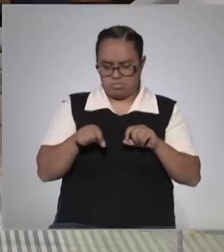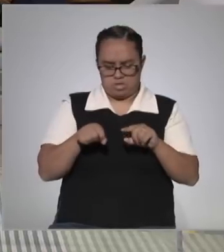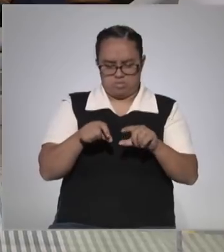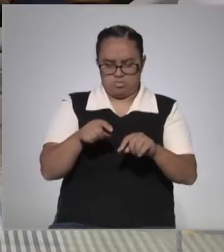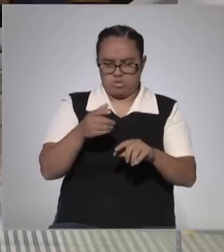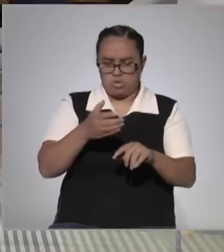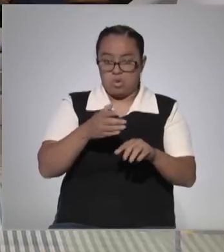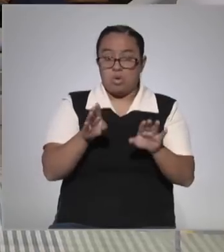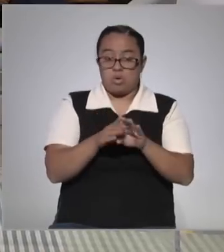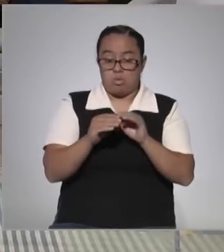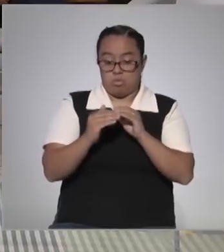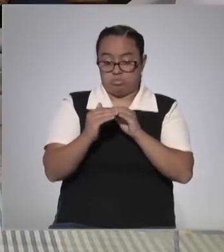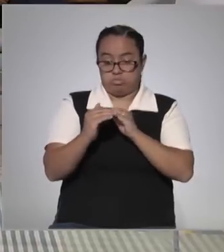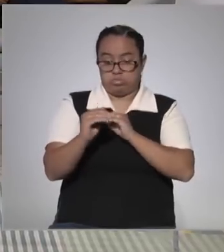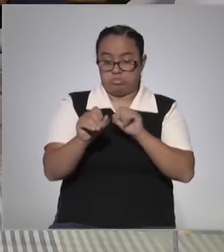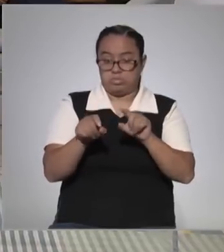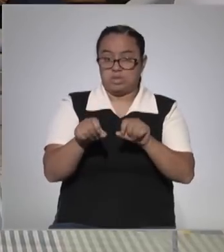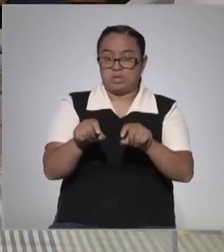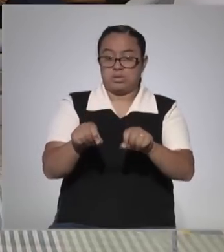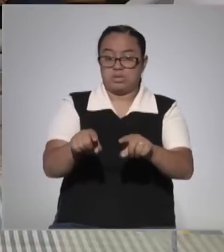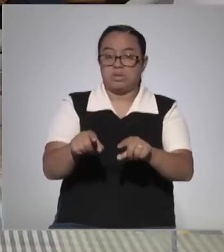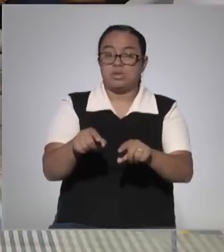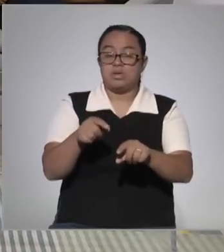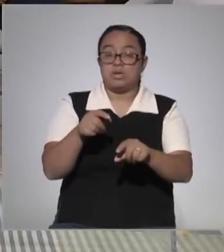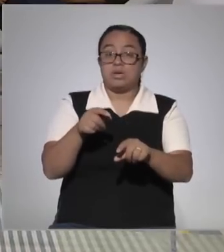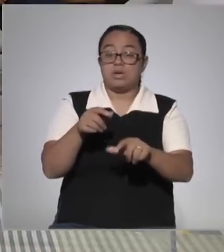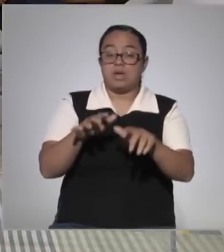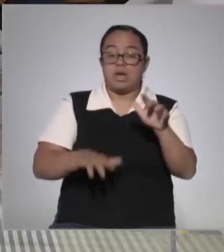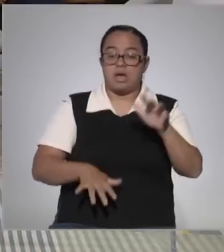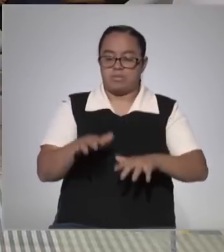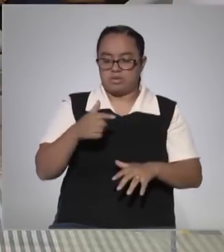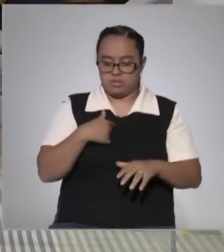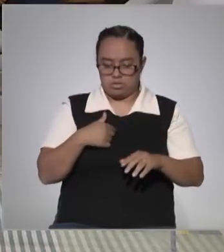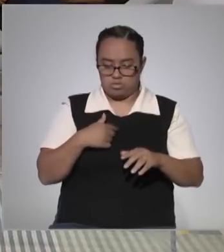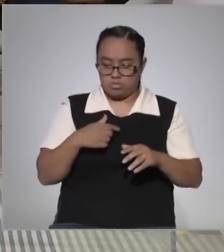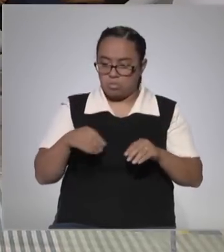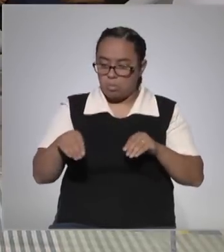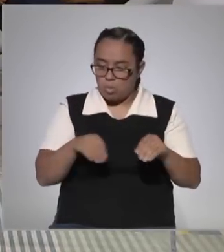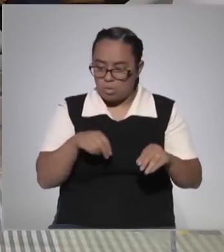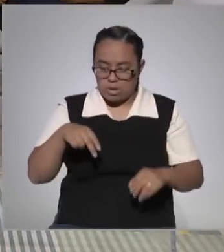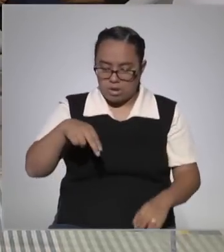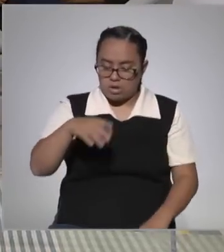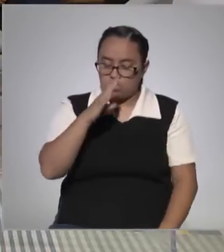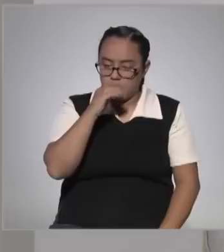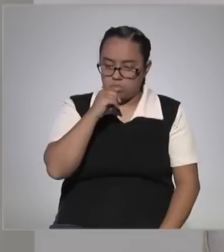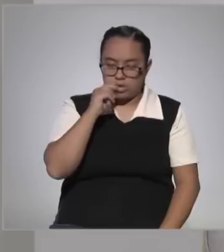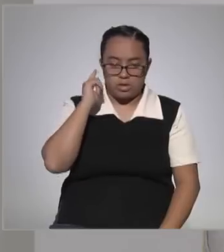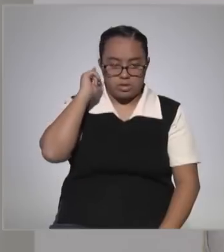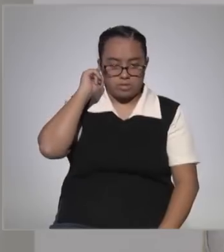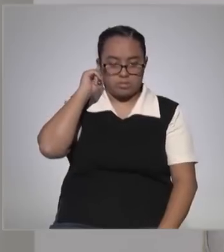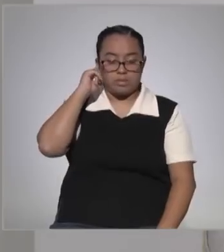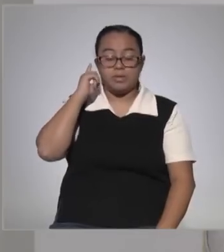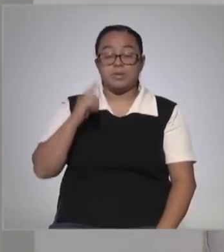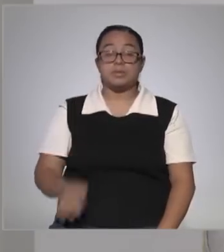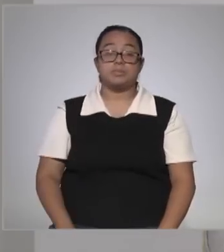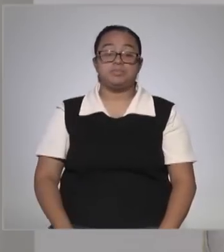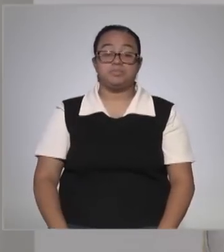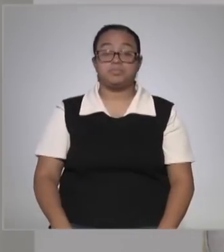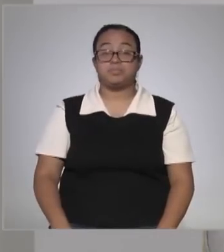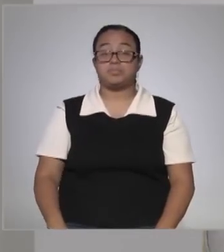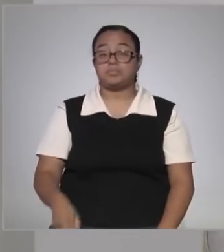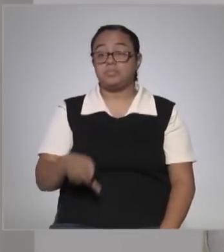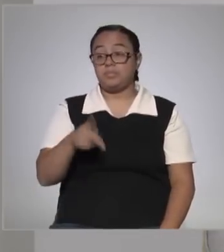muy monótona en ese sentido, que ya sin posibilidades de moverte hacia algún lugar. Pero si eso es lo que se